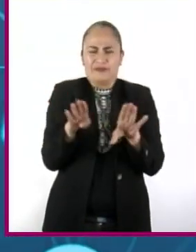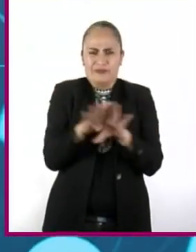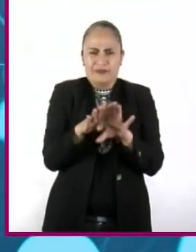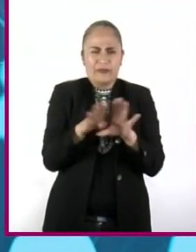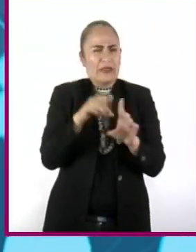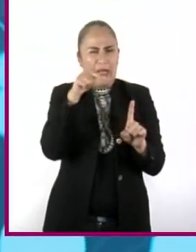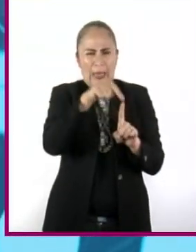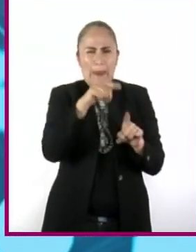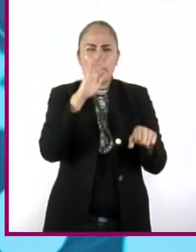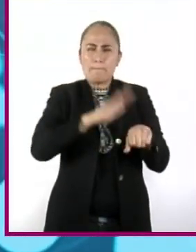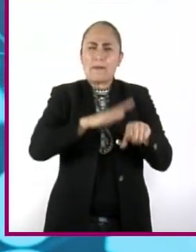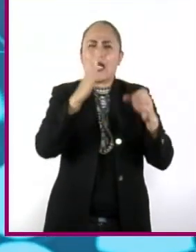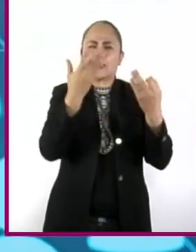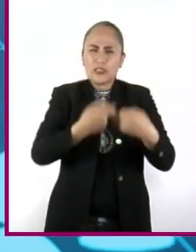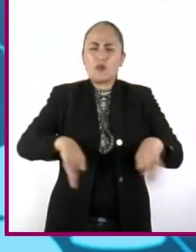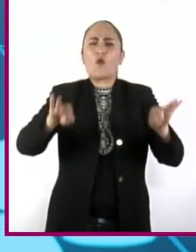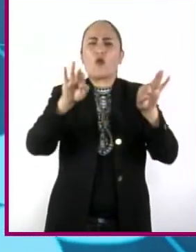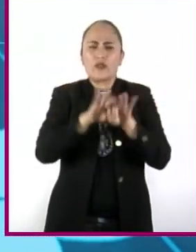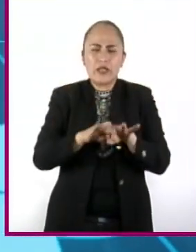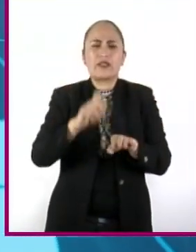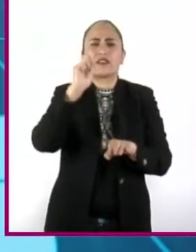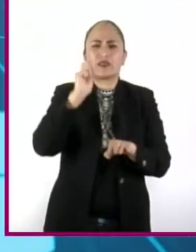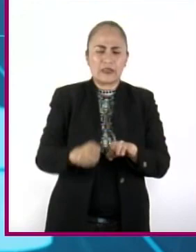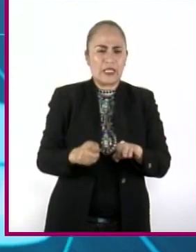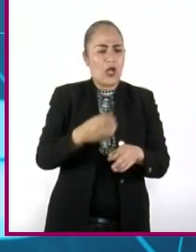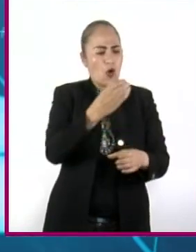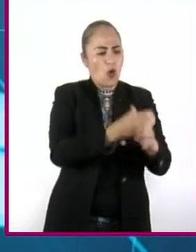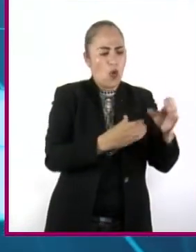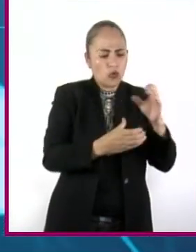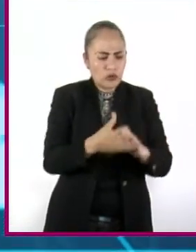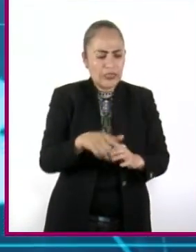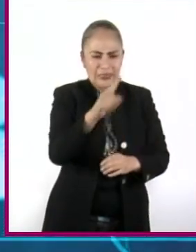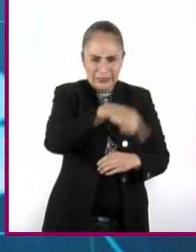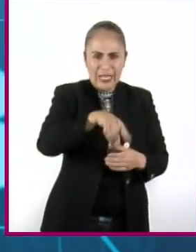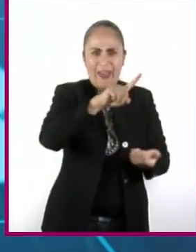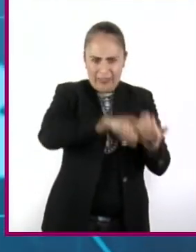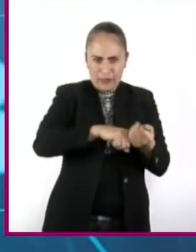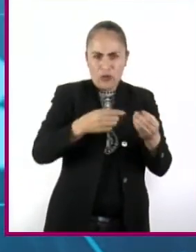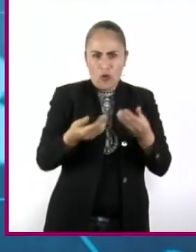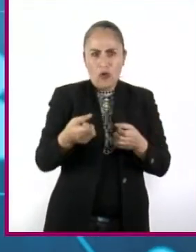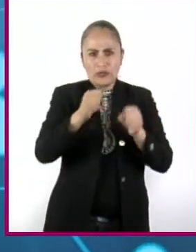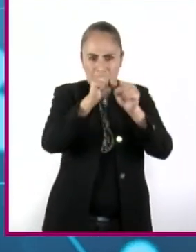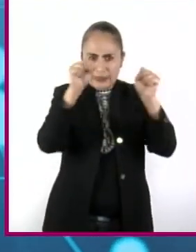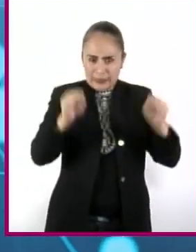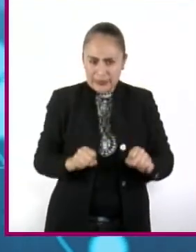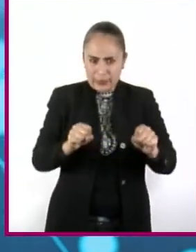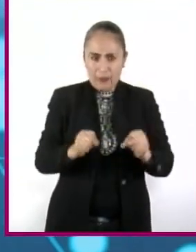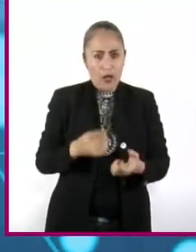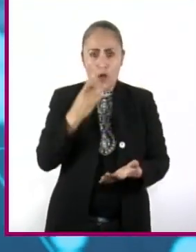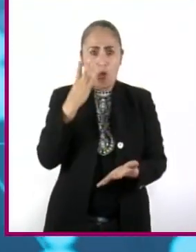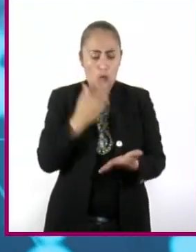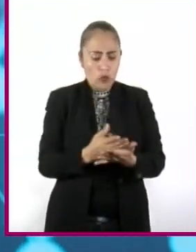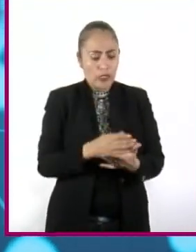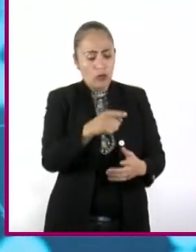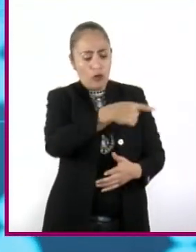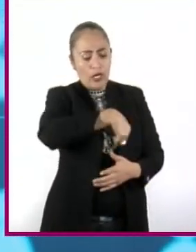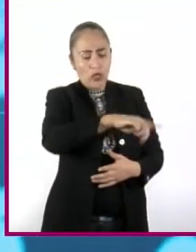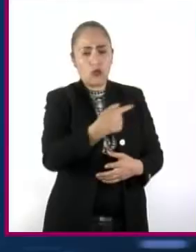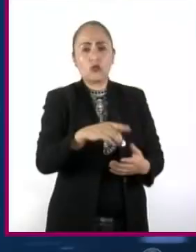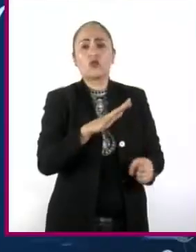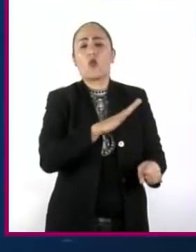mayor importancia las interacciones entre los elementos de un sistema, no solo la identidad de dichos